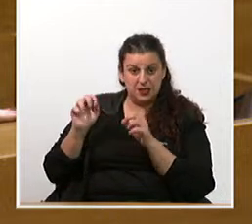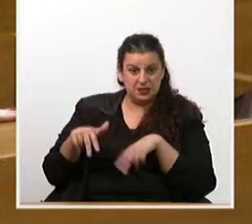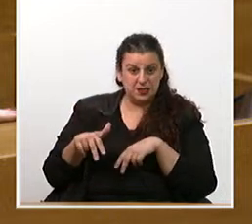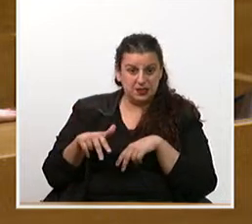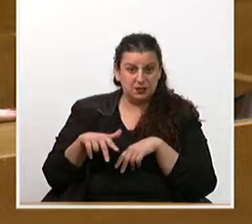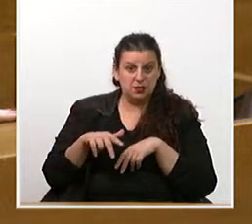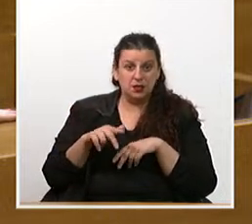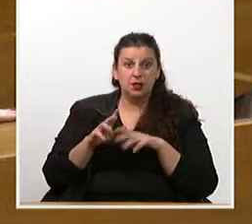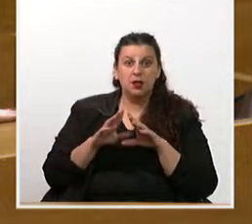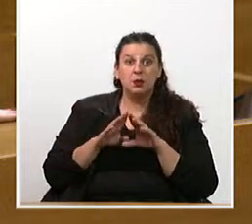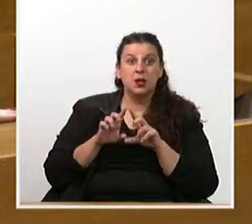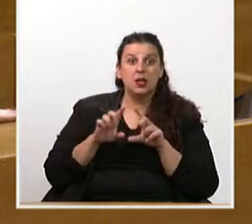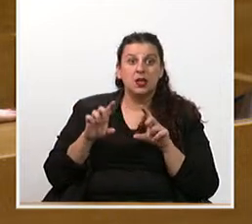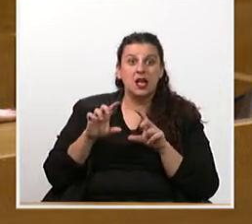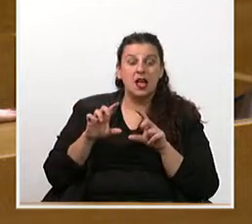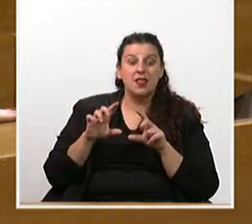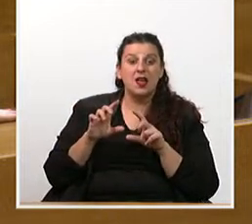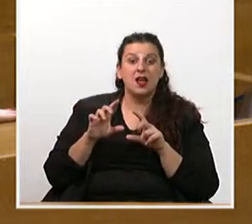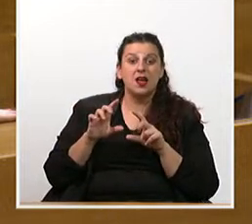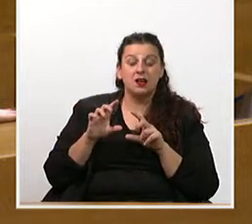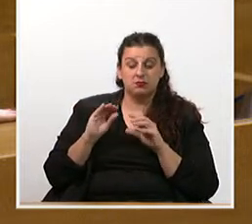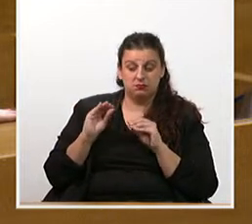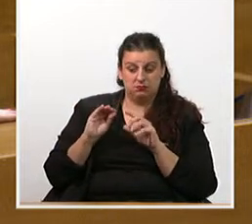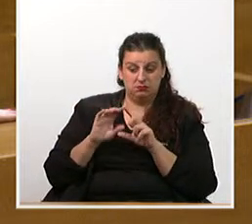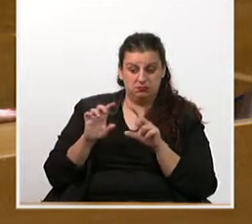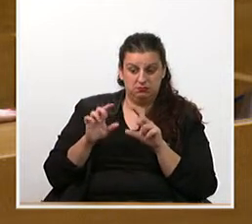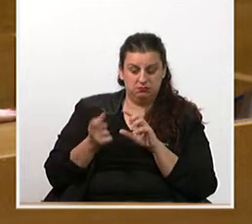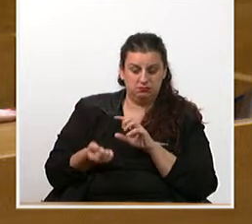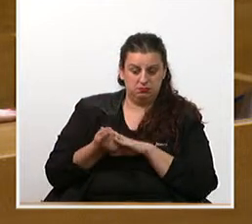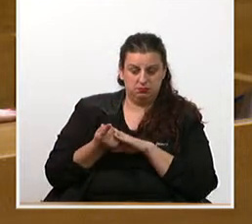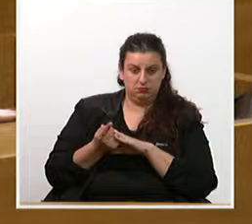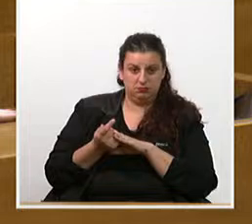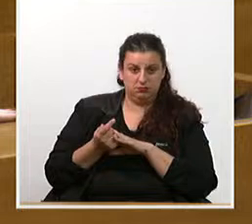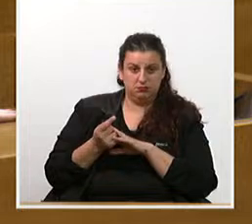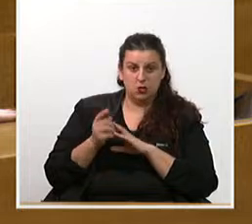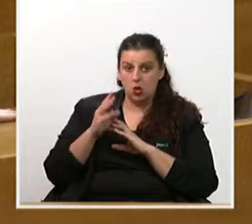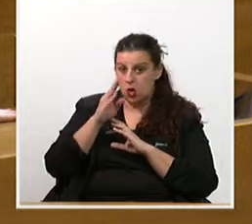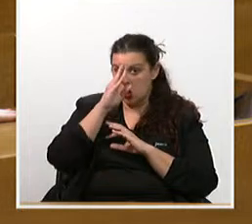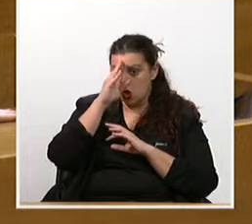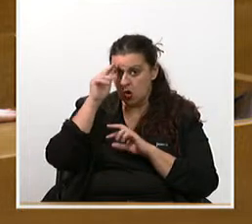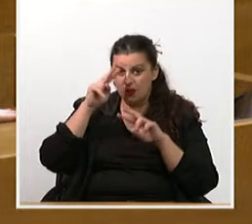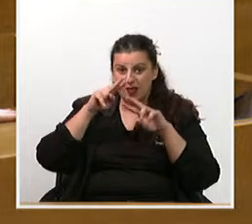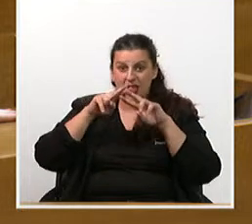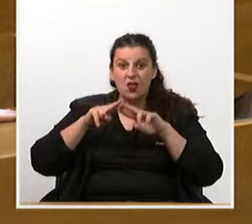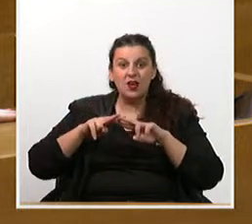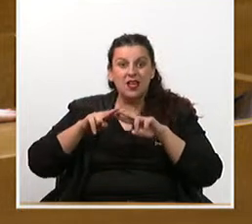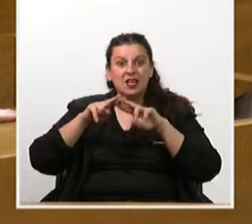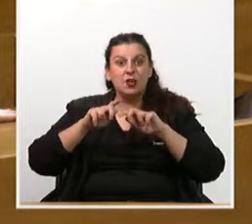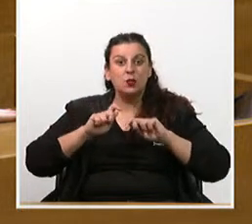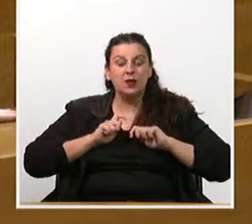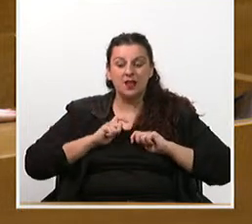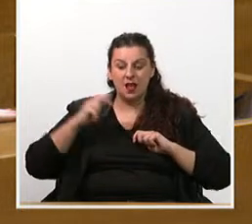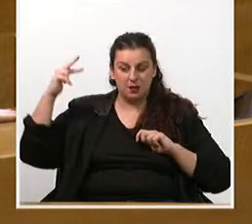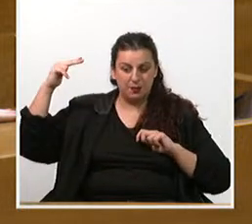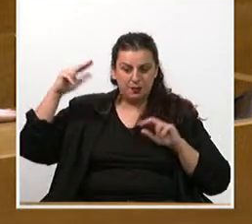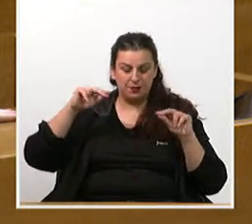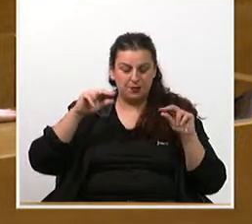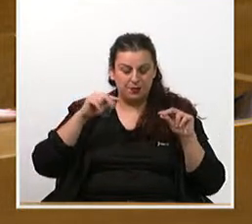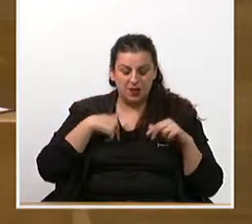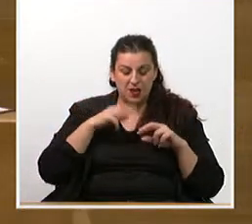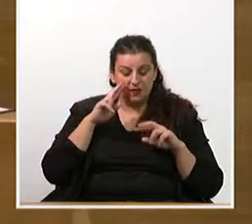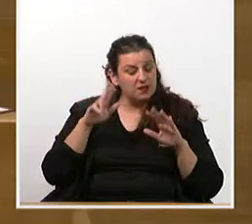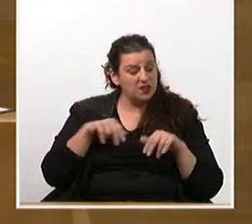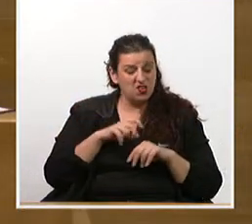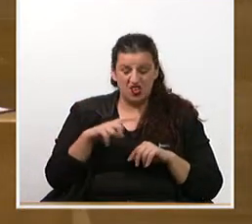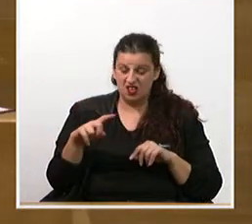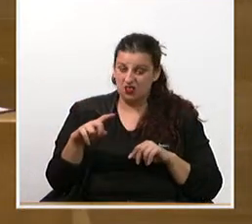creada sbal Se olvidaron de escribir las estaciones que realizan las it es al patrimonio de esta sociedad que nos hemos encontrado que no